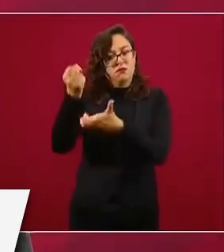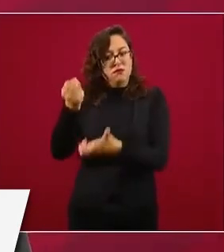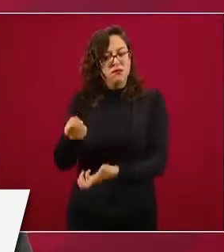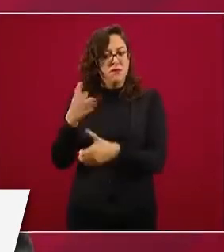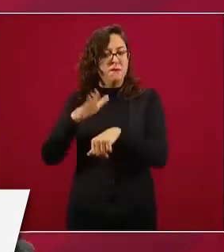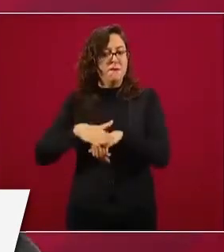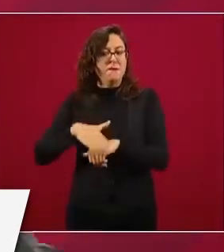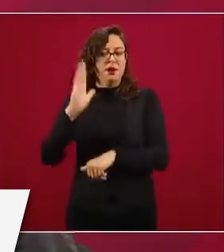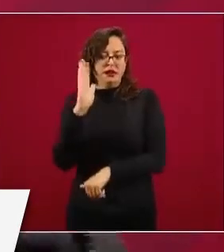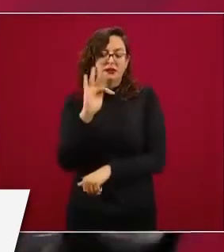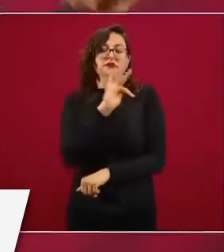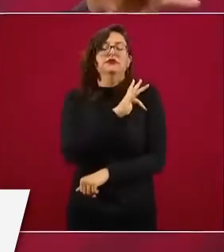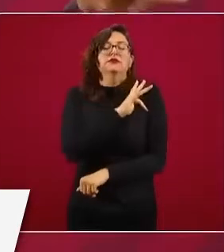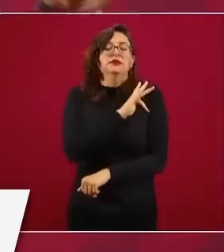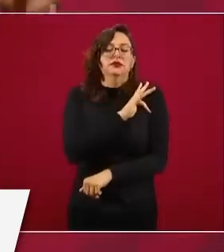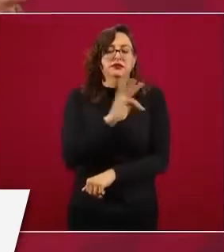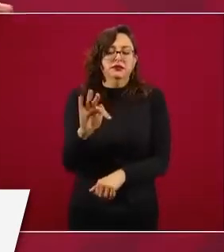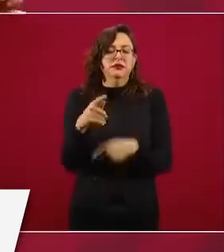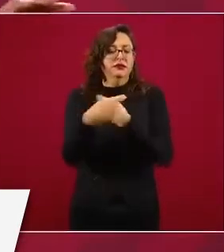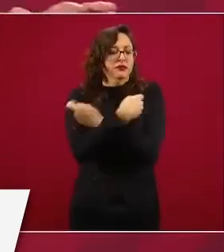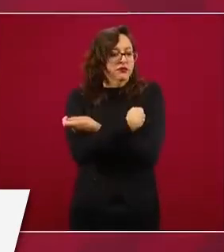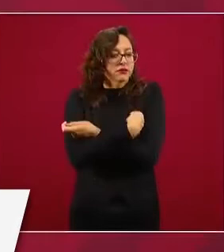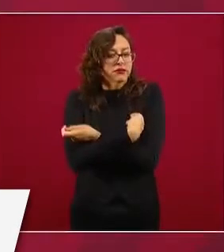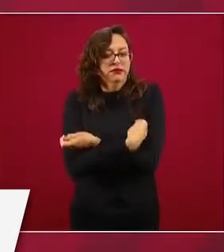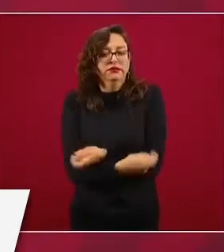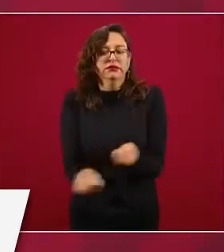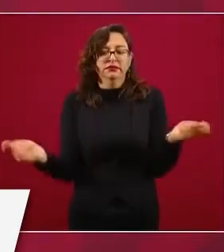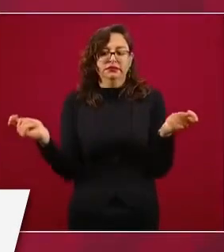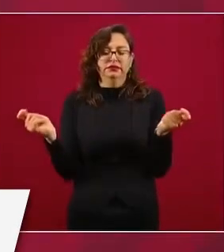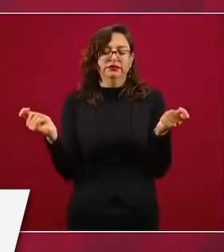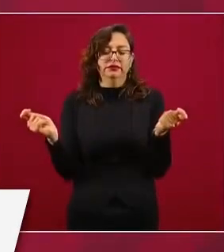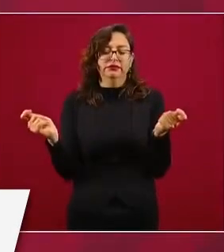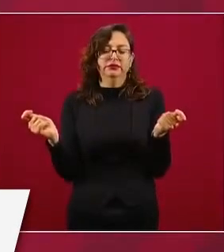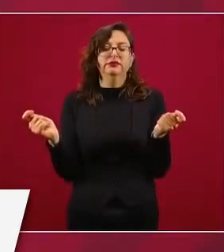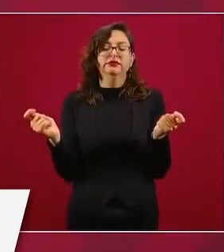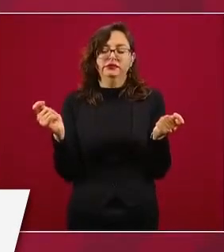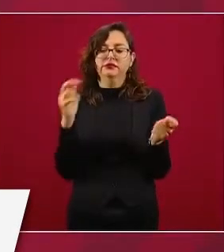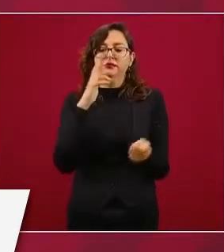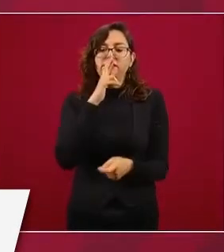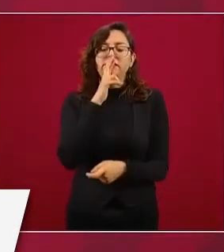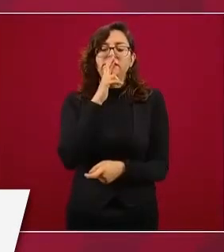y esto permita que haya una mayor